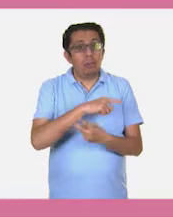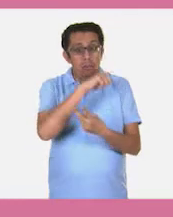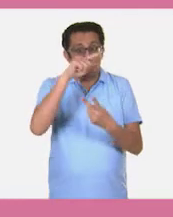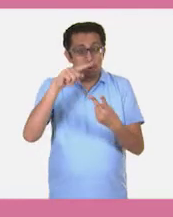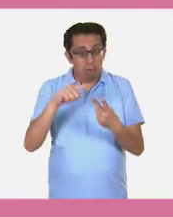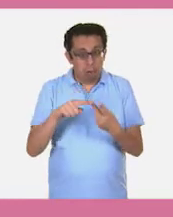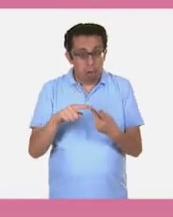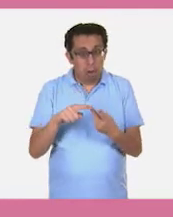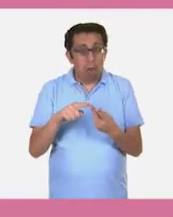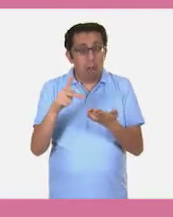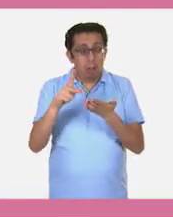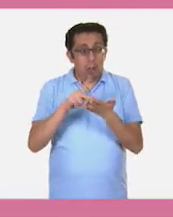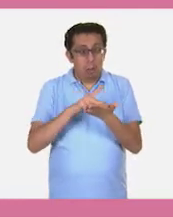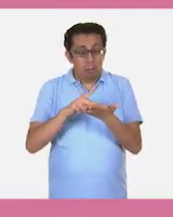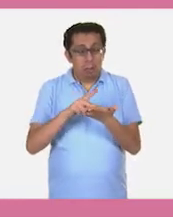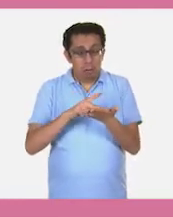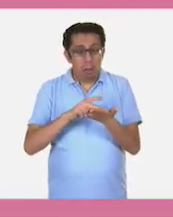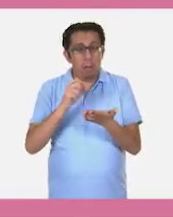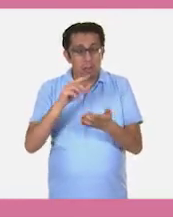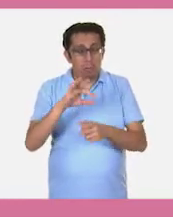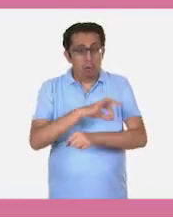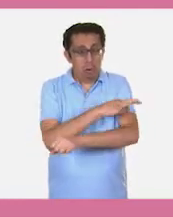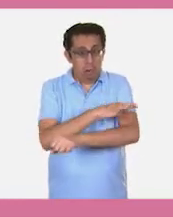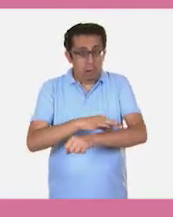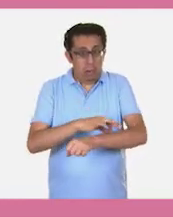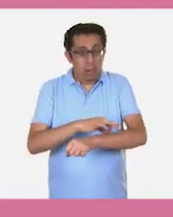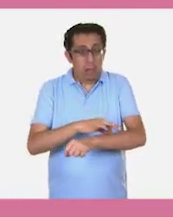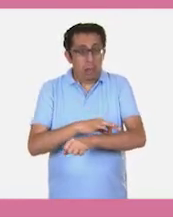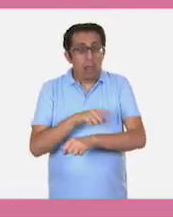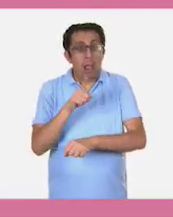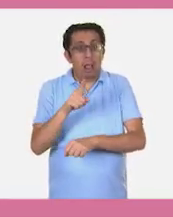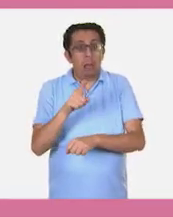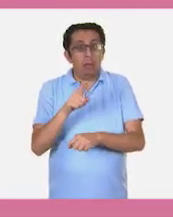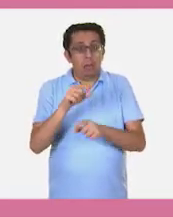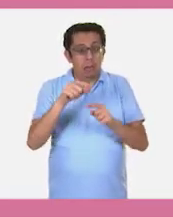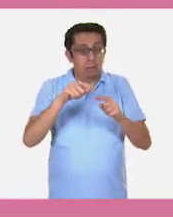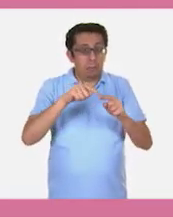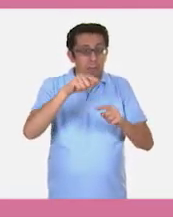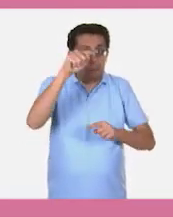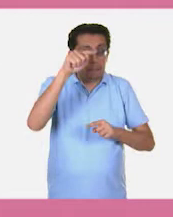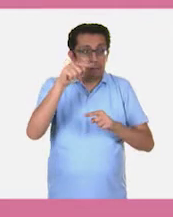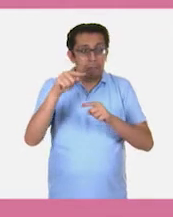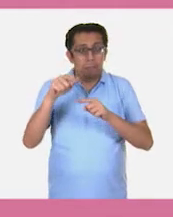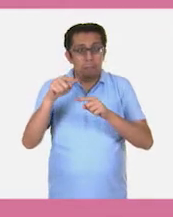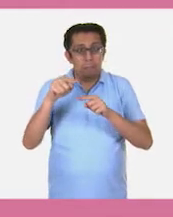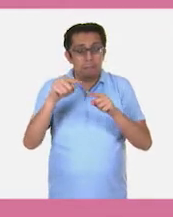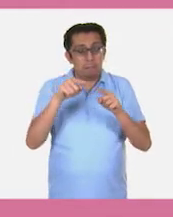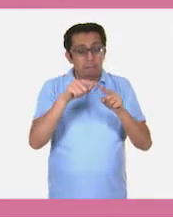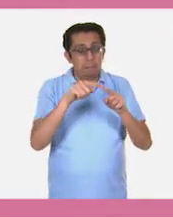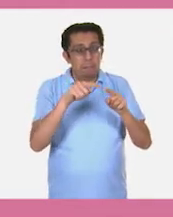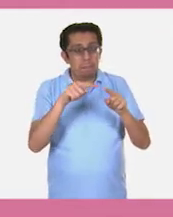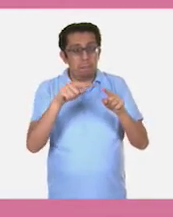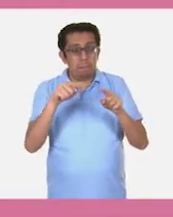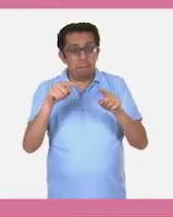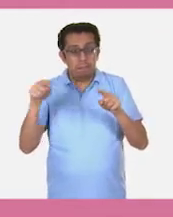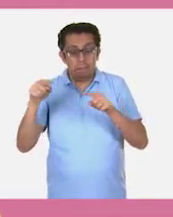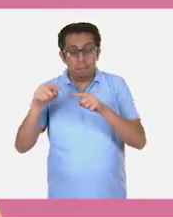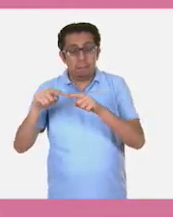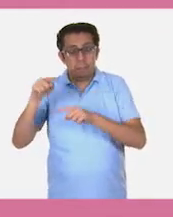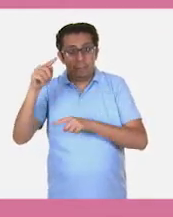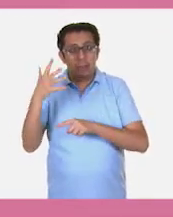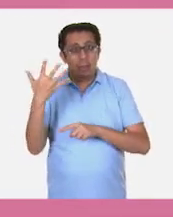el plumón o la pluma y con ayuda de la regla 10 centímetros de largo, partiendo de abajo hacia